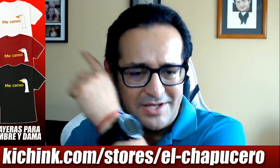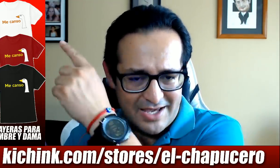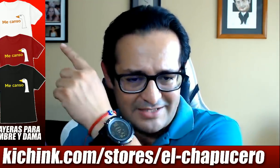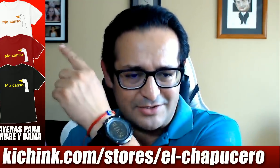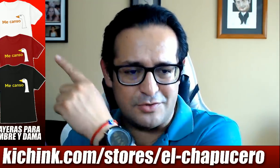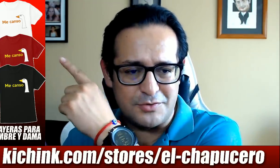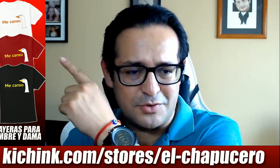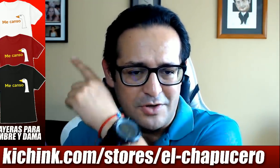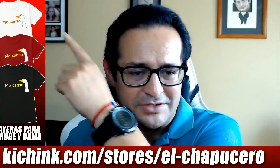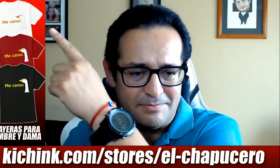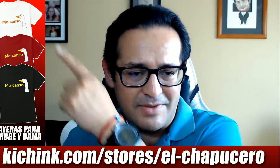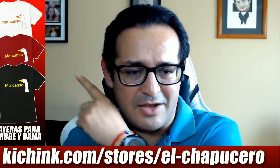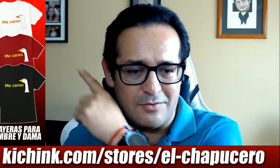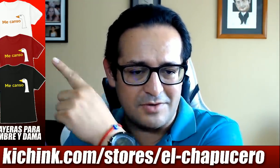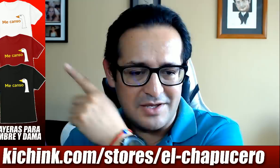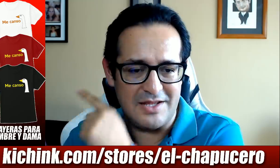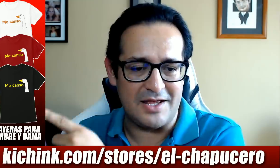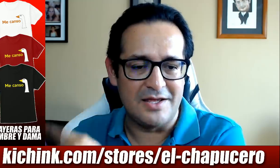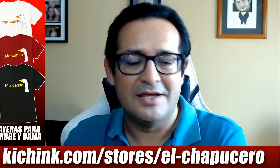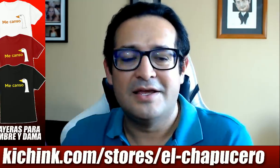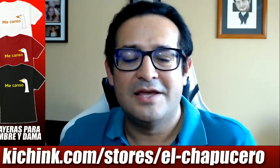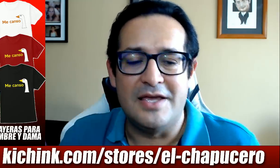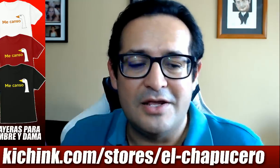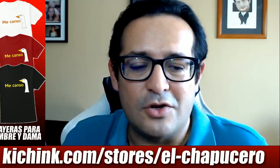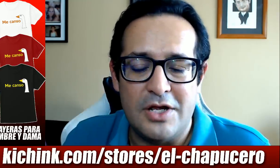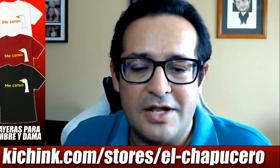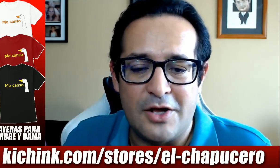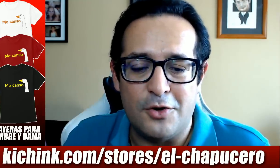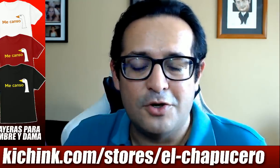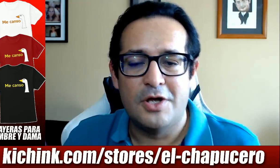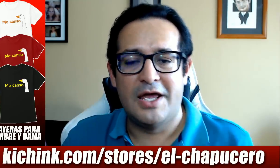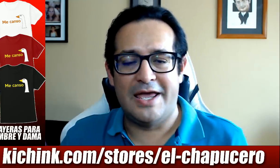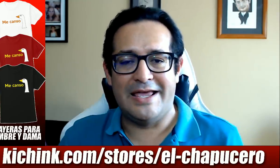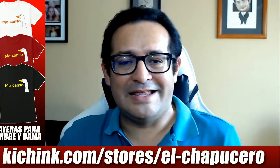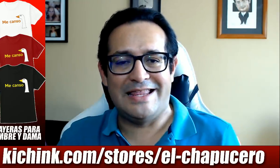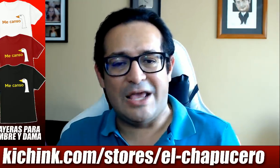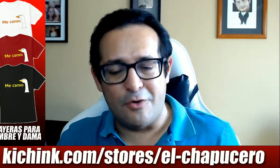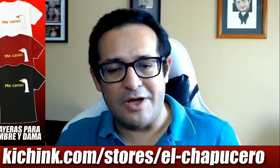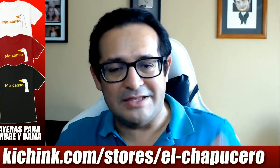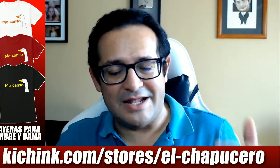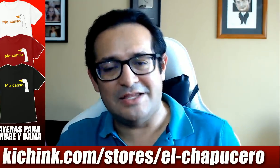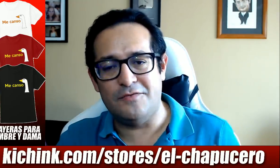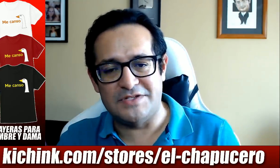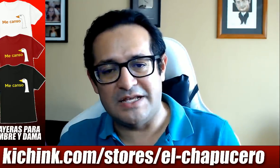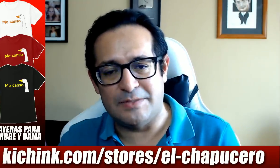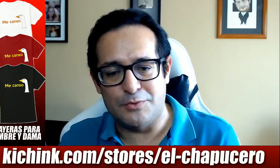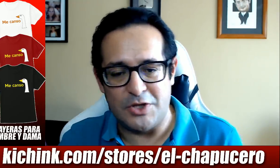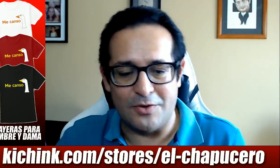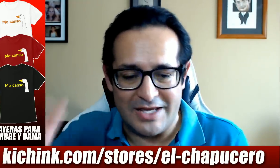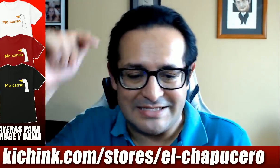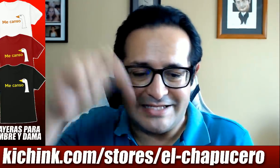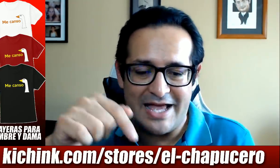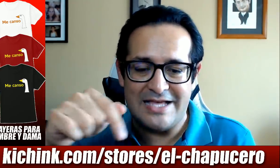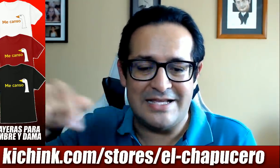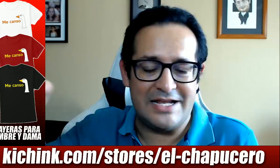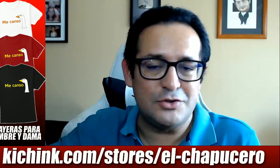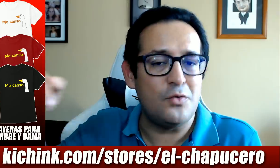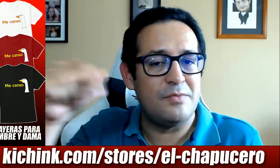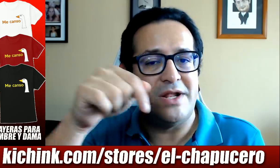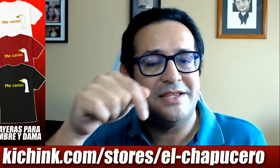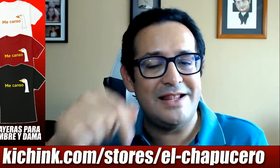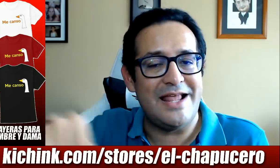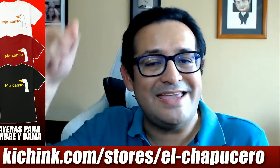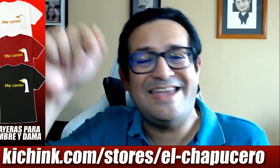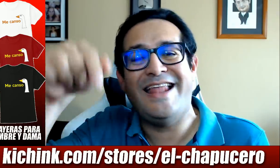estas nuevos colores blanco y negro te dejo entre la tienda oficial y chapucero esta es la dirección